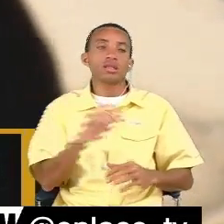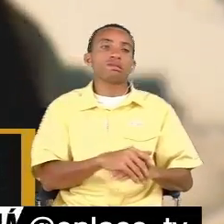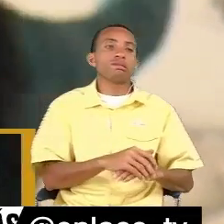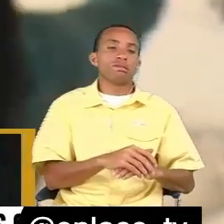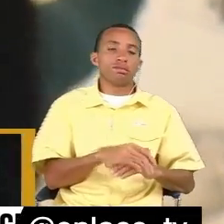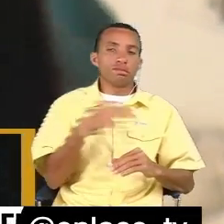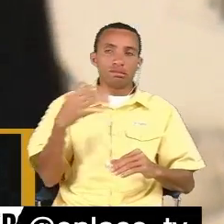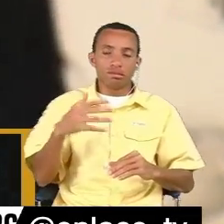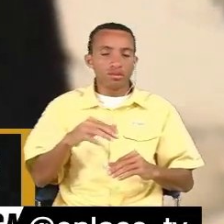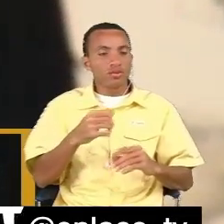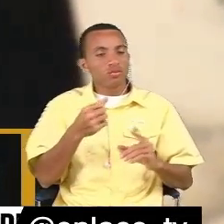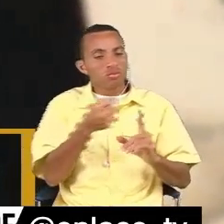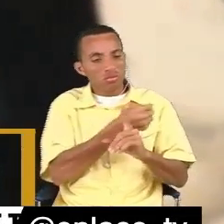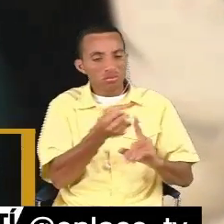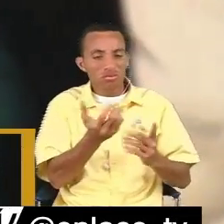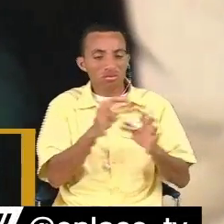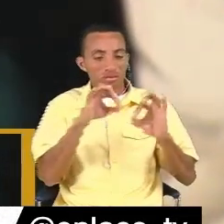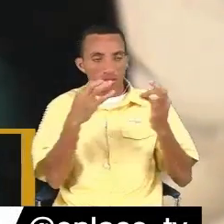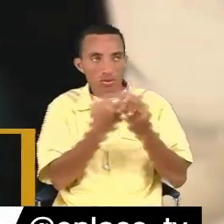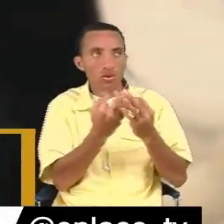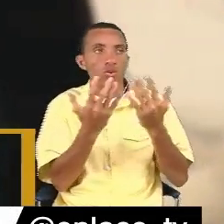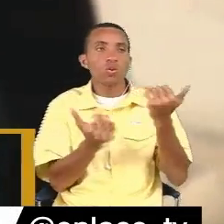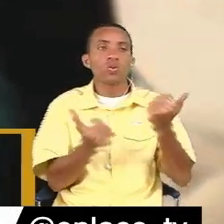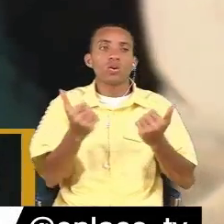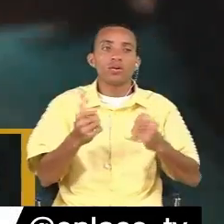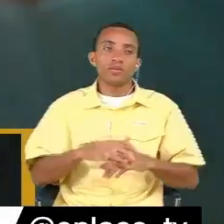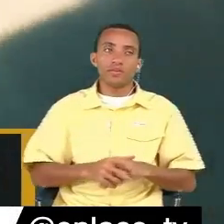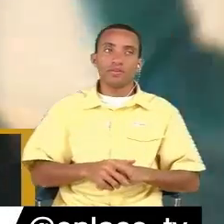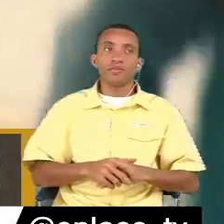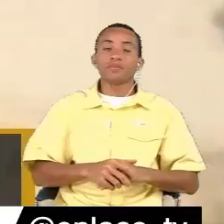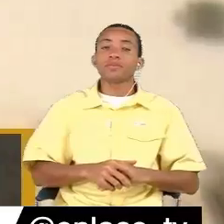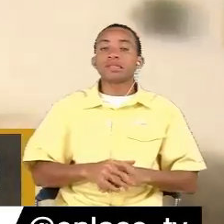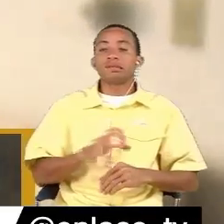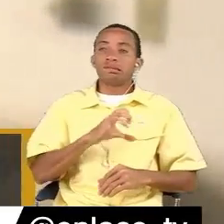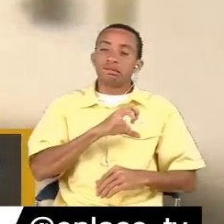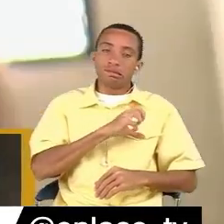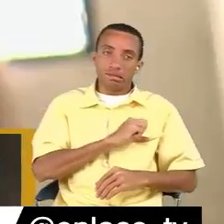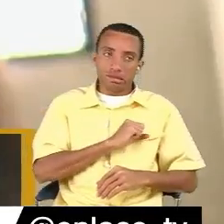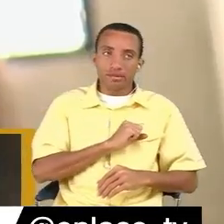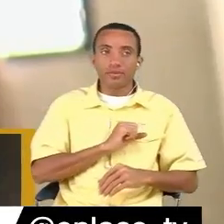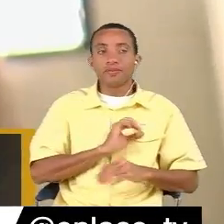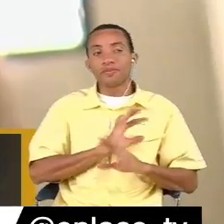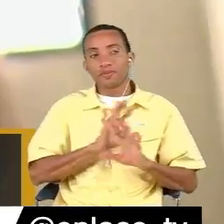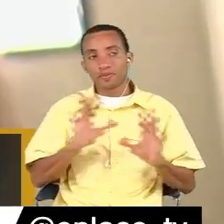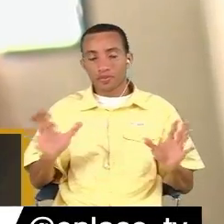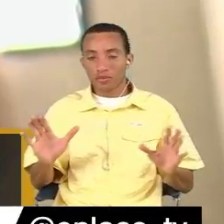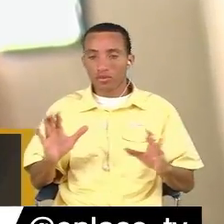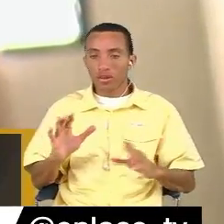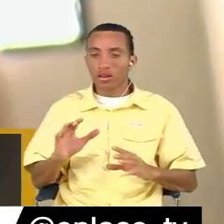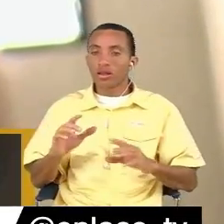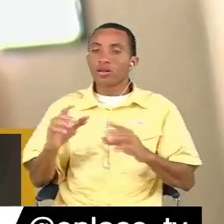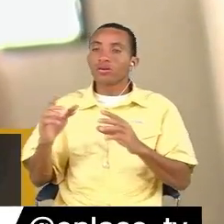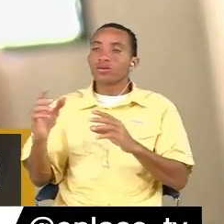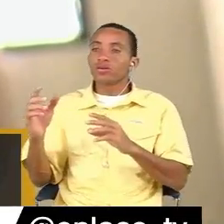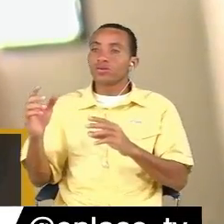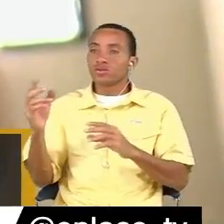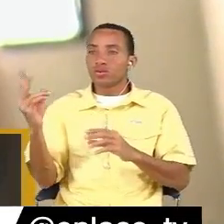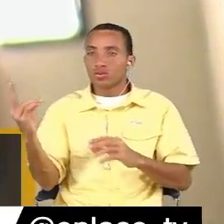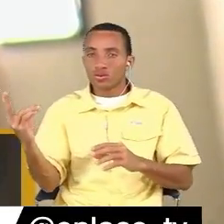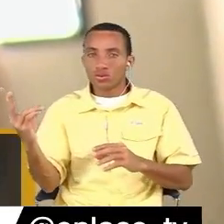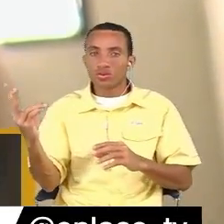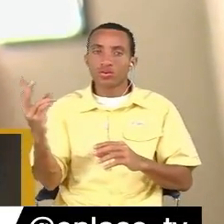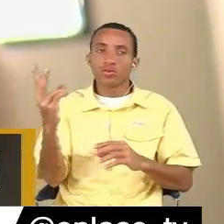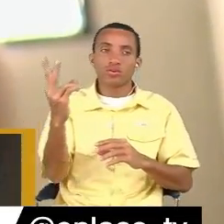tipo de violencia doméstica se está viendo en Barranca Bermeja? Sí, lamentablemente se está dando entre parejas